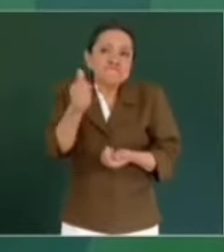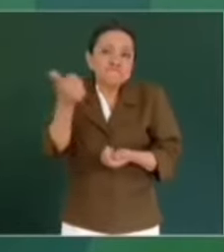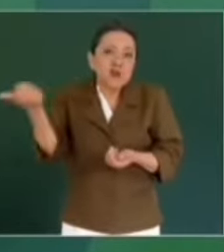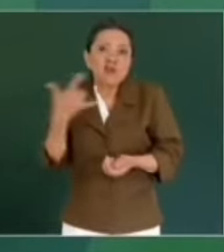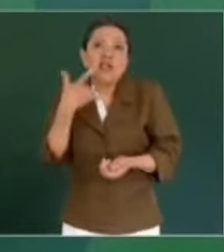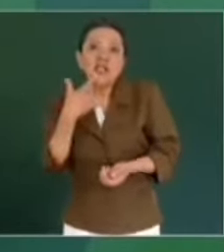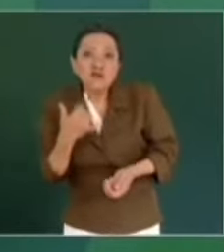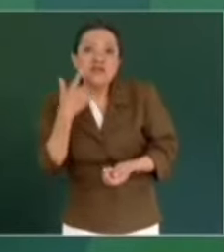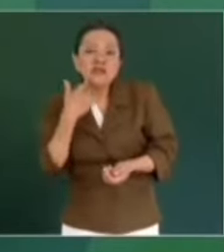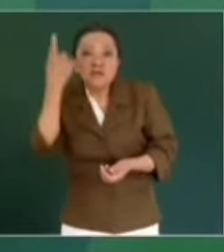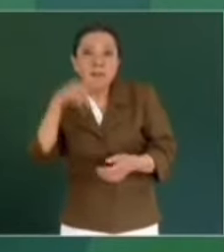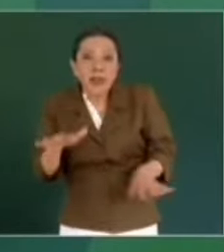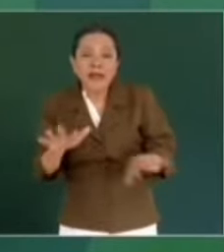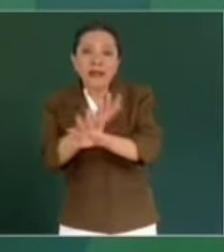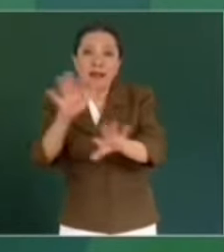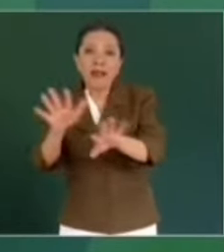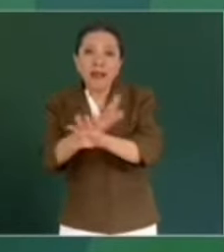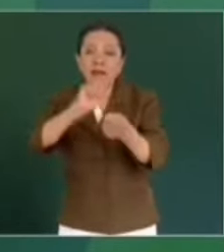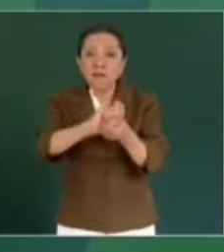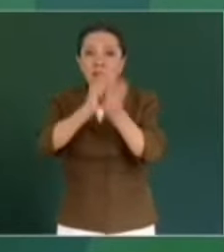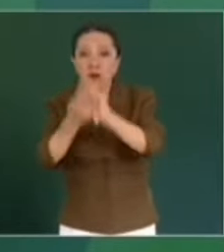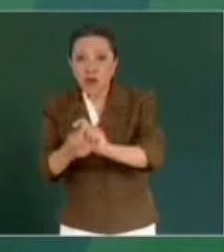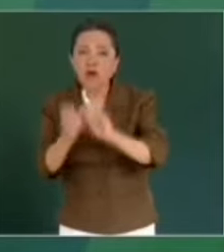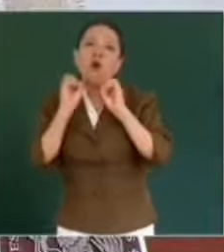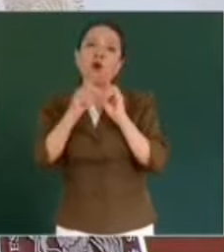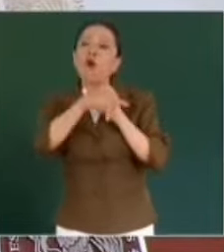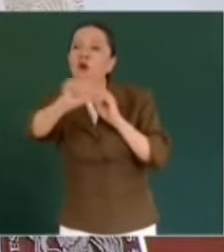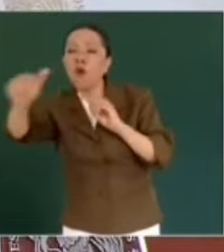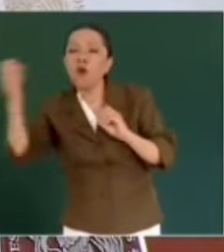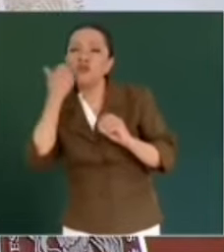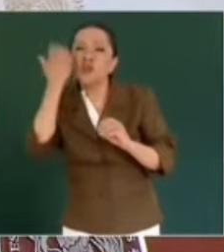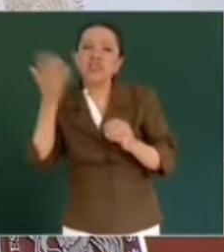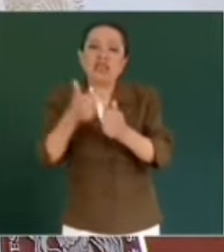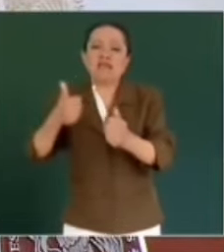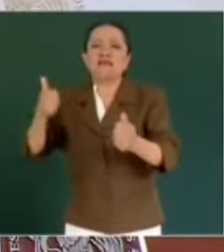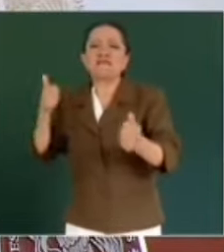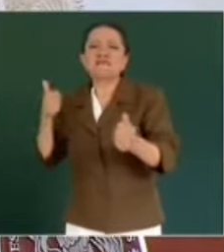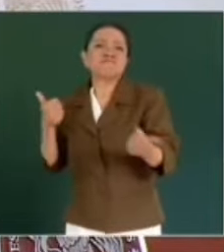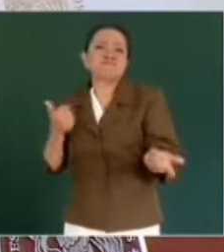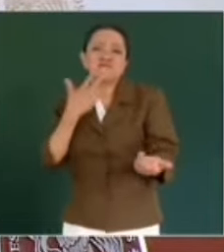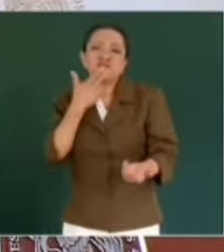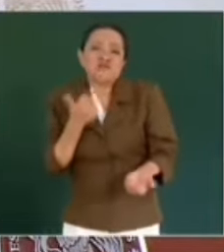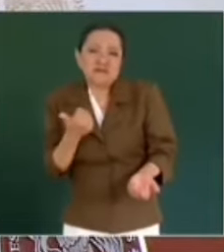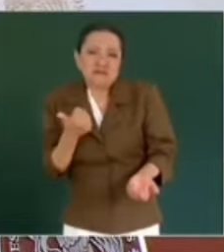luchando por la transformación ni a los que quieren el retroceso. No les ayuda.